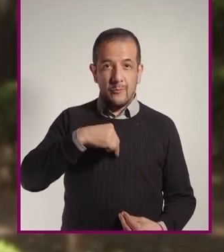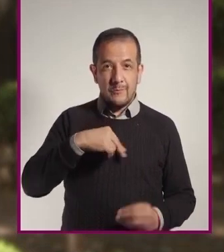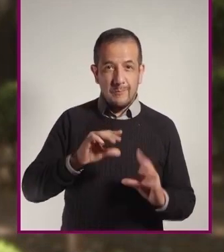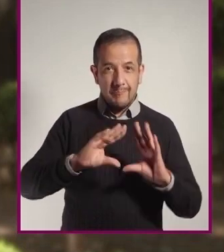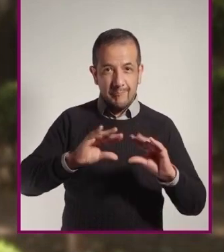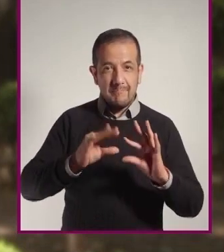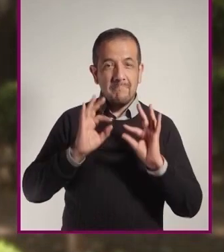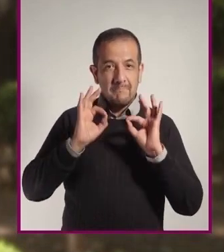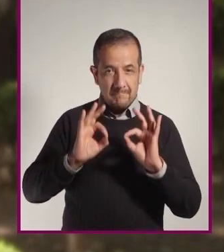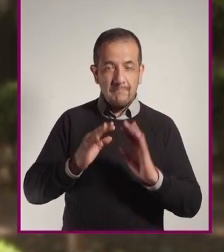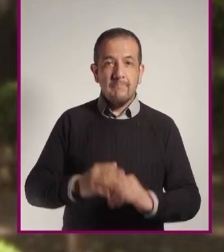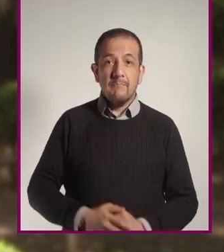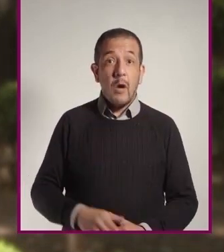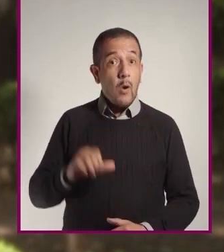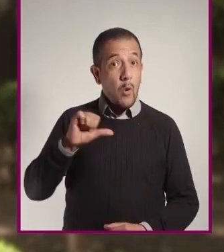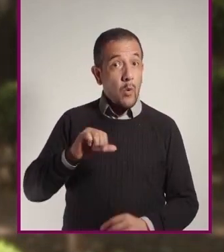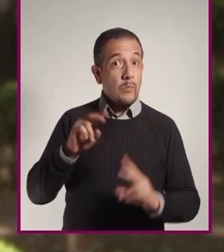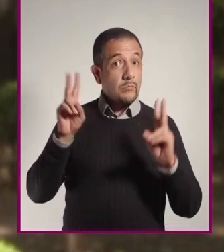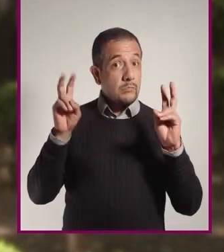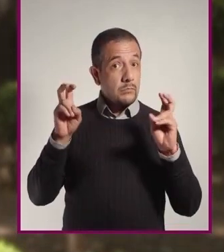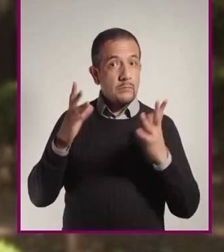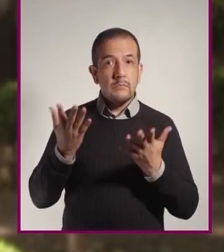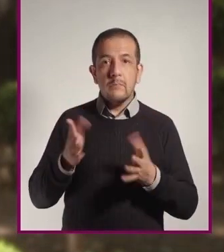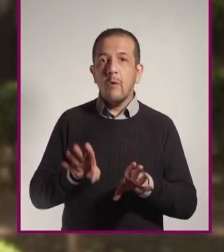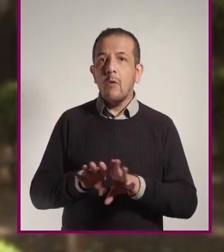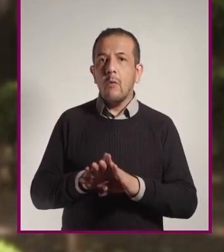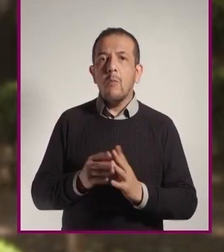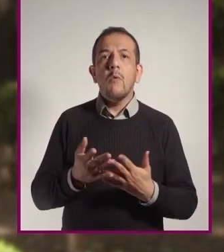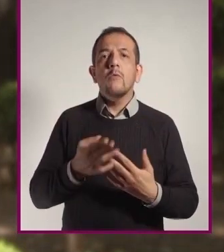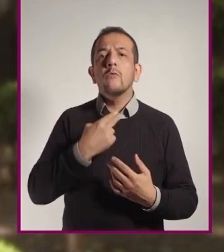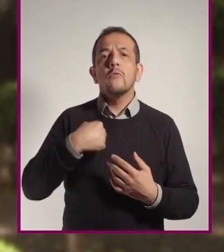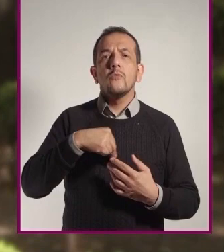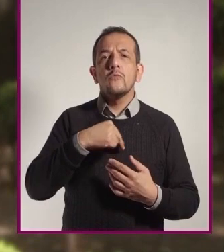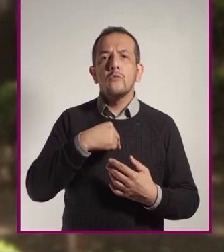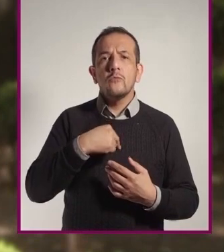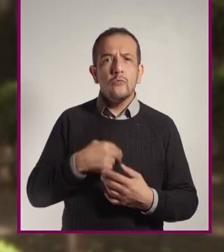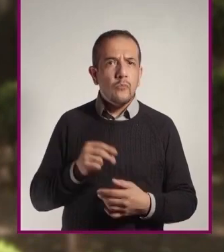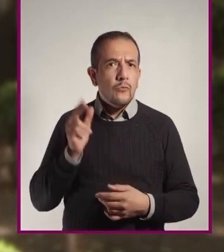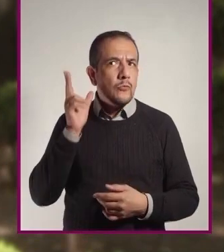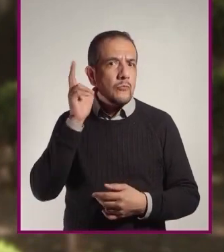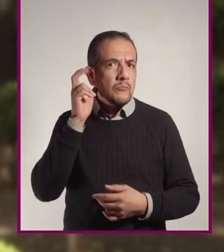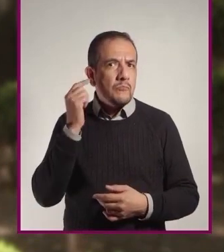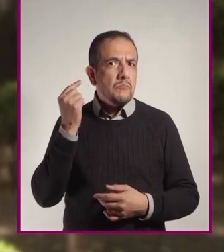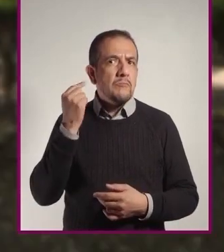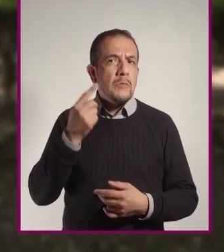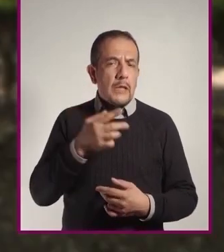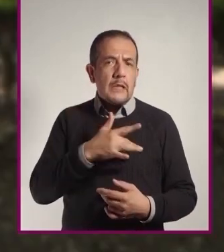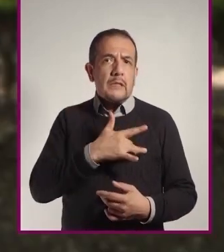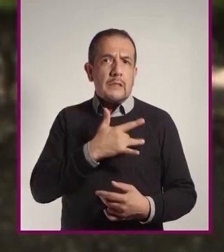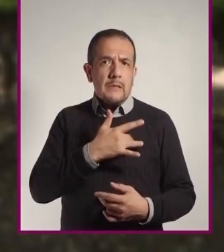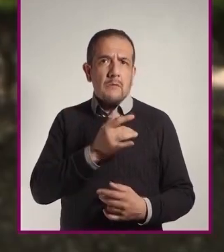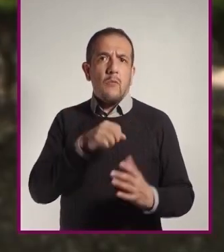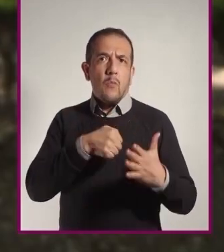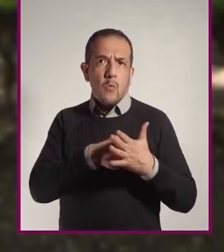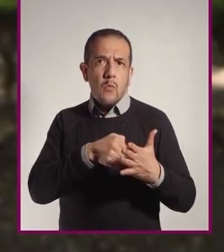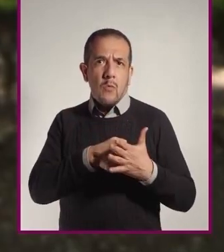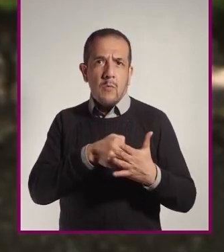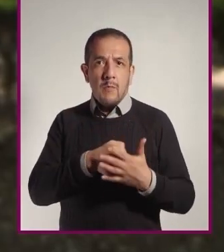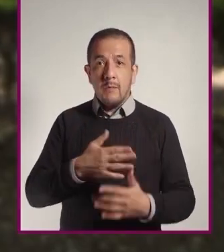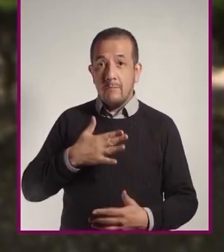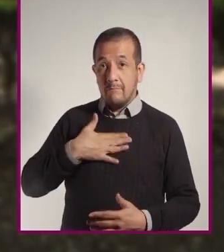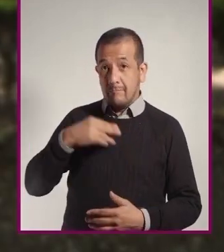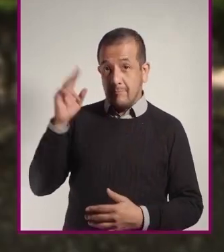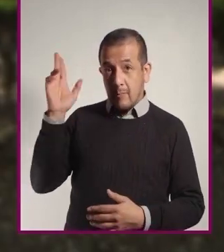versión. Hoy veremos cómo cuidar el sentido que nos permite escuchar los latidos de otro corazón. Hola, yo soy el doctor